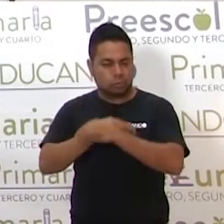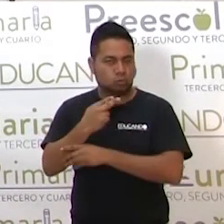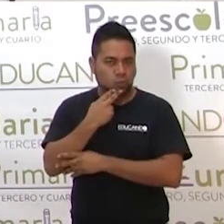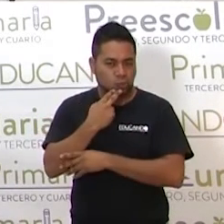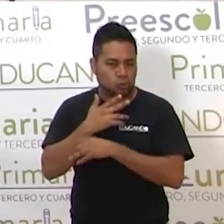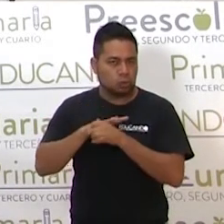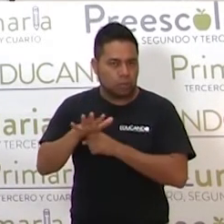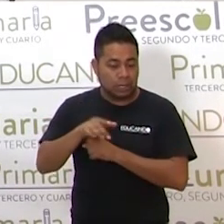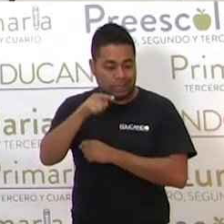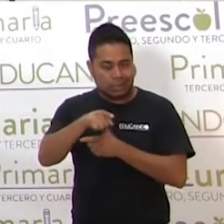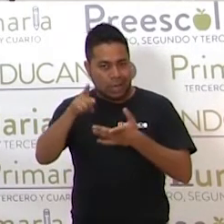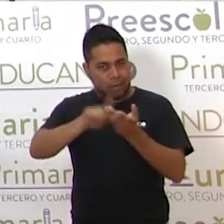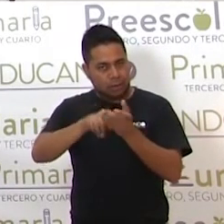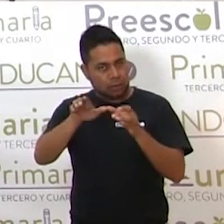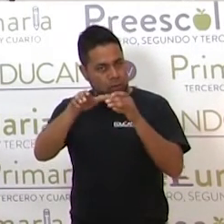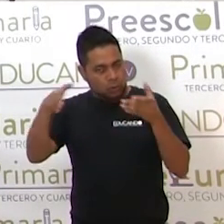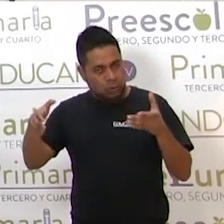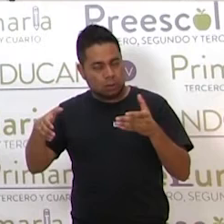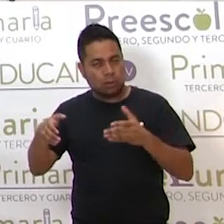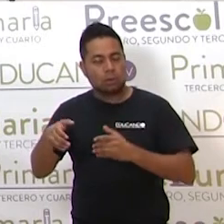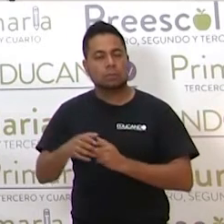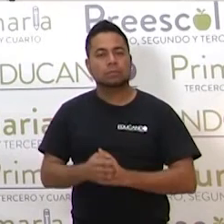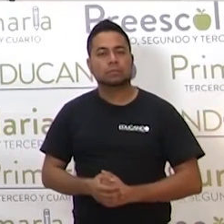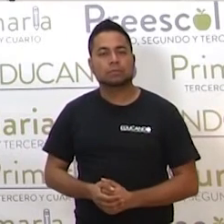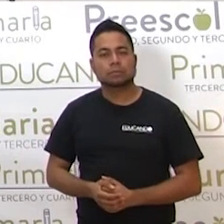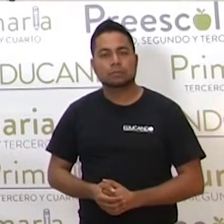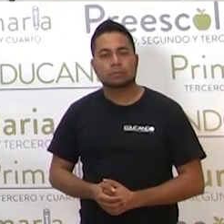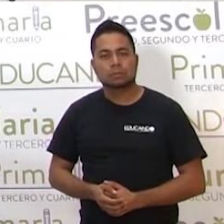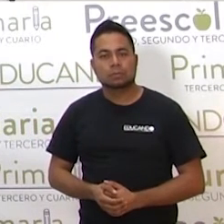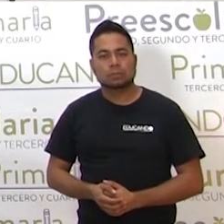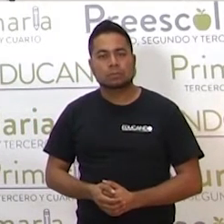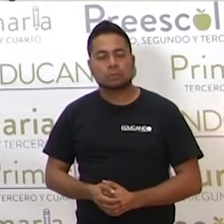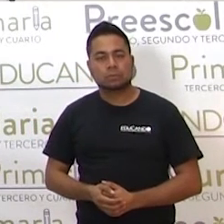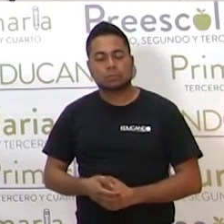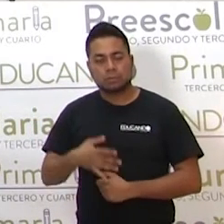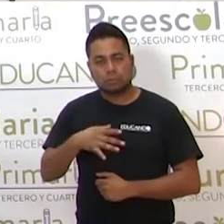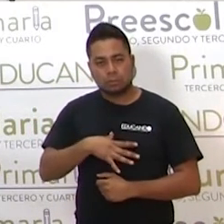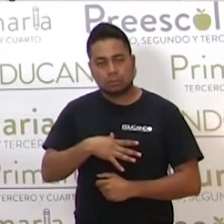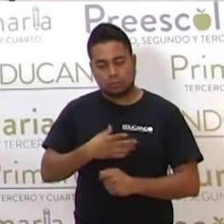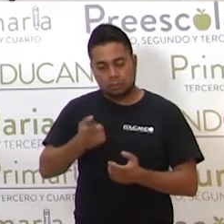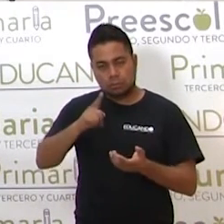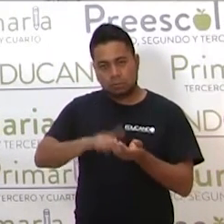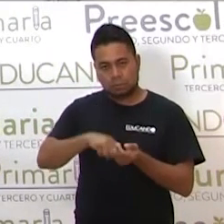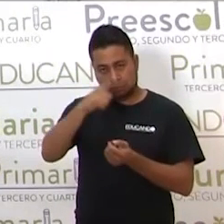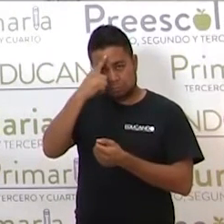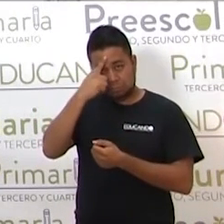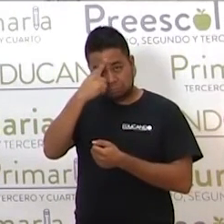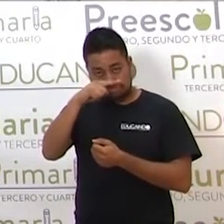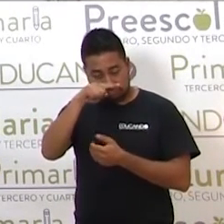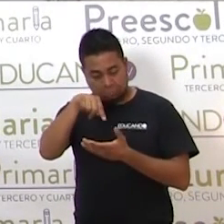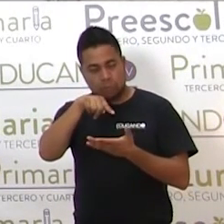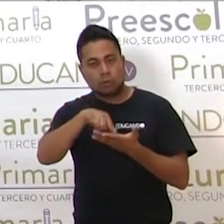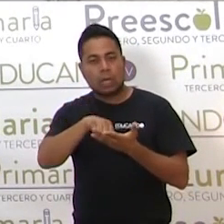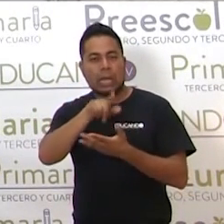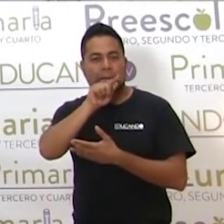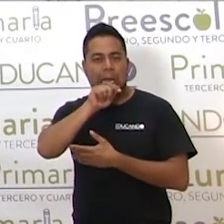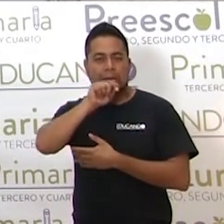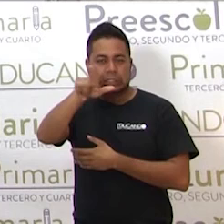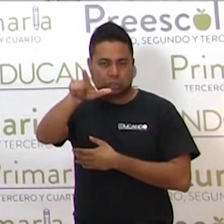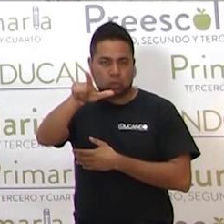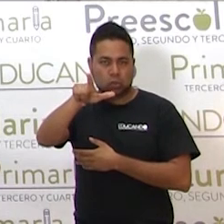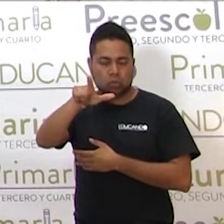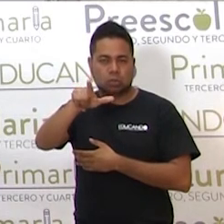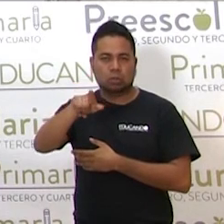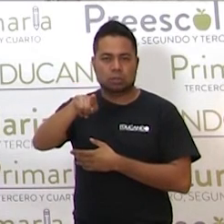Aquí en este cuento está situado en una parte de Jalisco y Juan